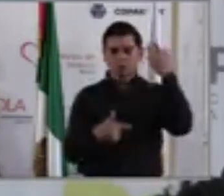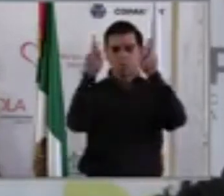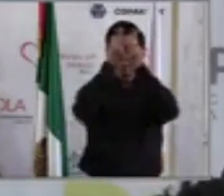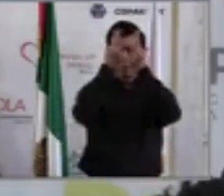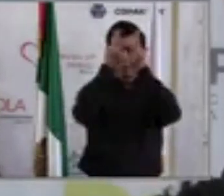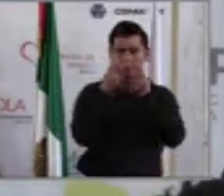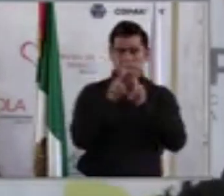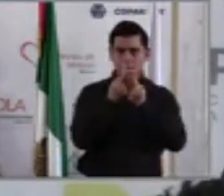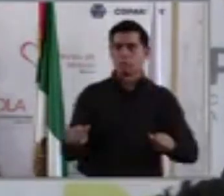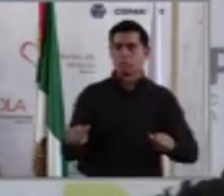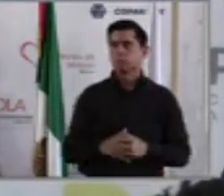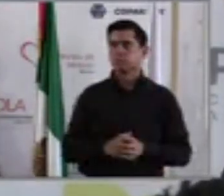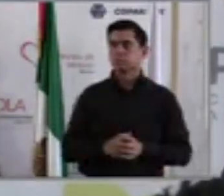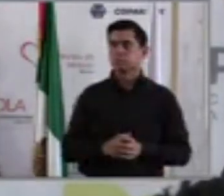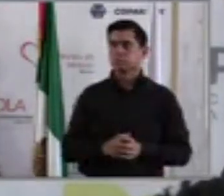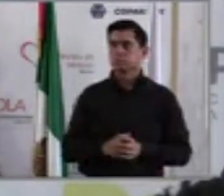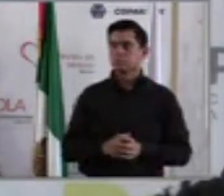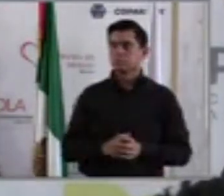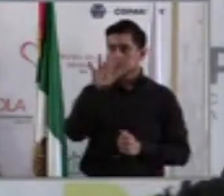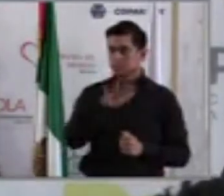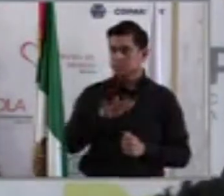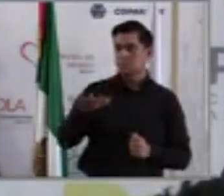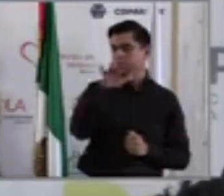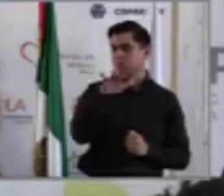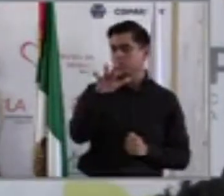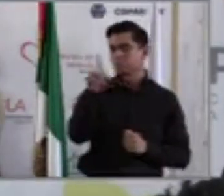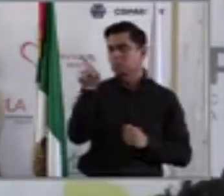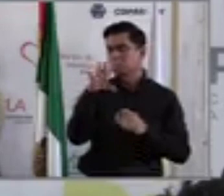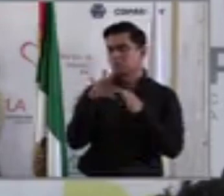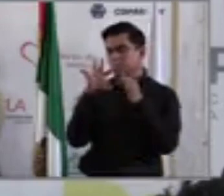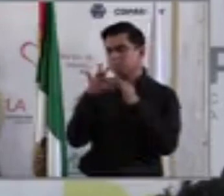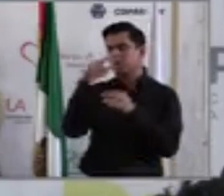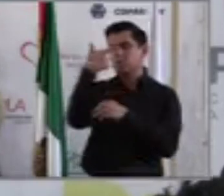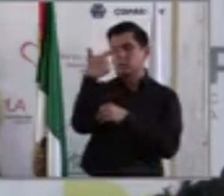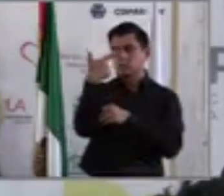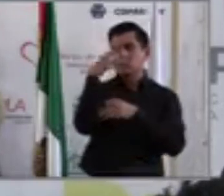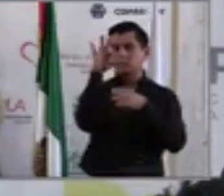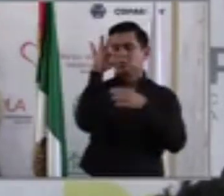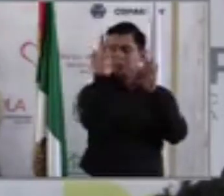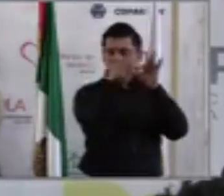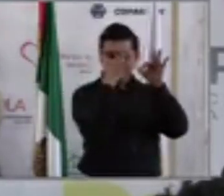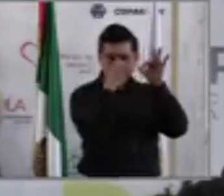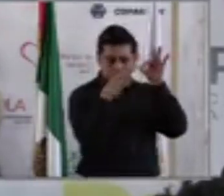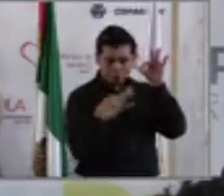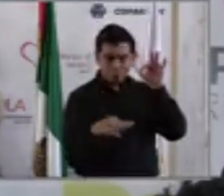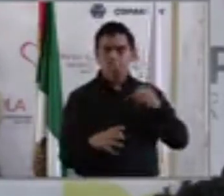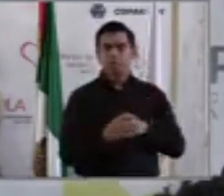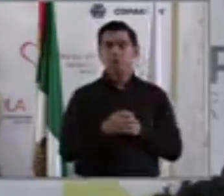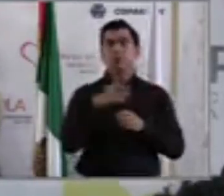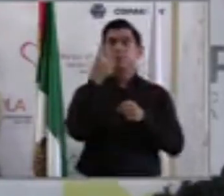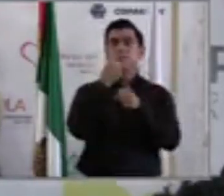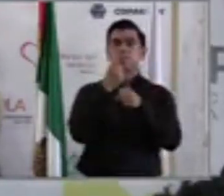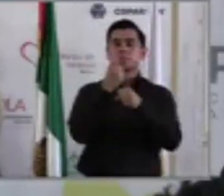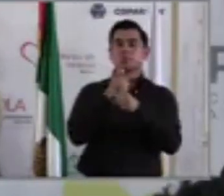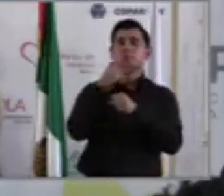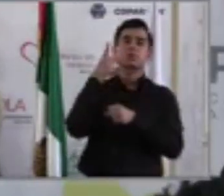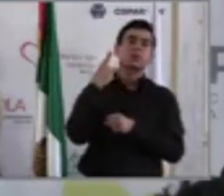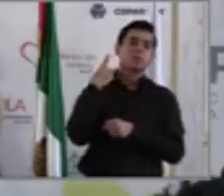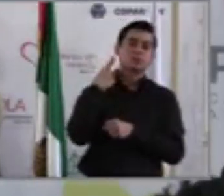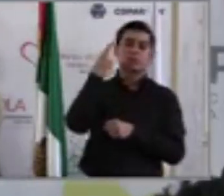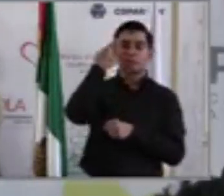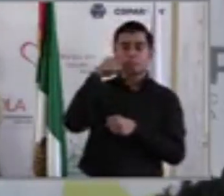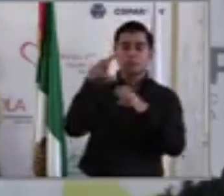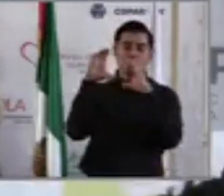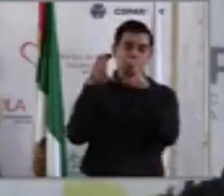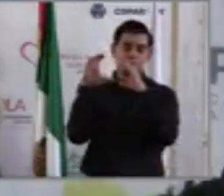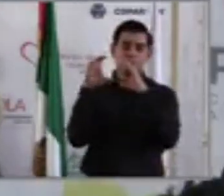Hablaban de estos 7 puntos. Primero, de la política de cuidados.